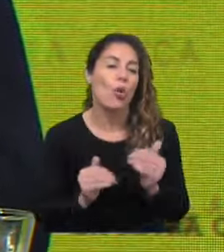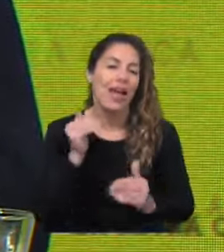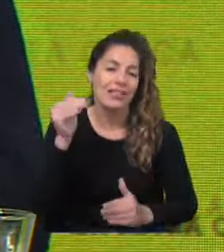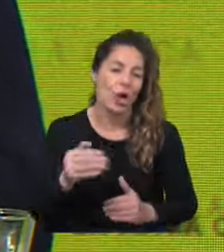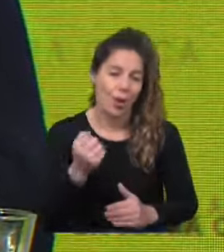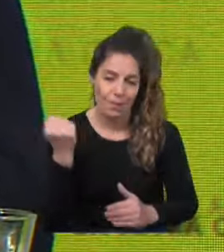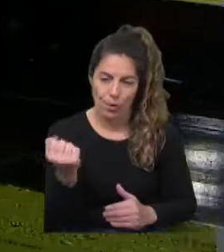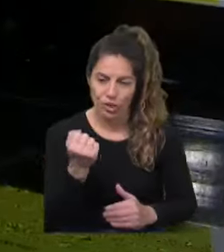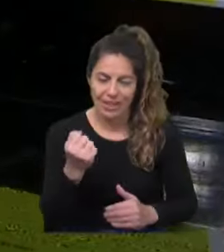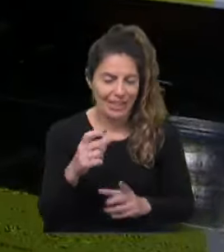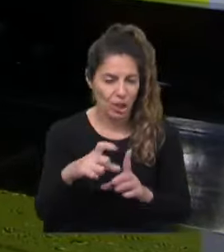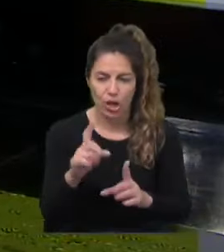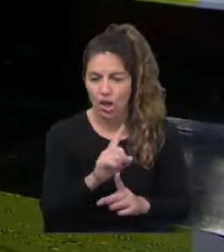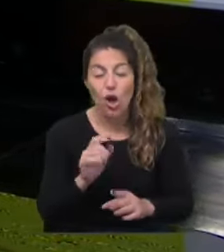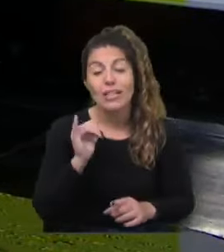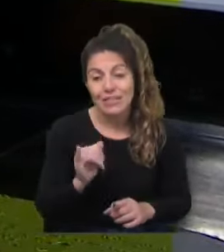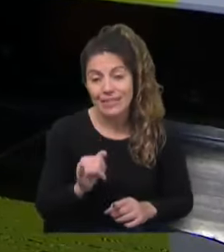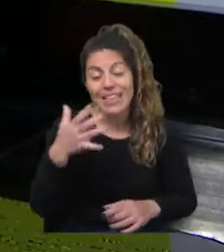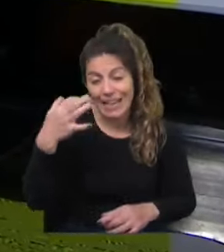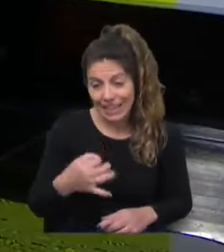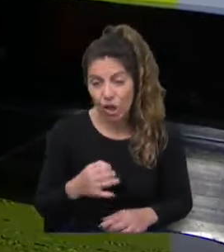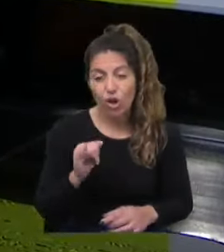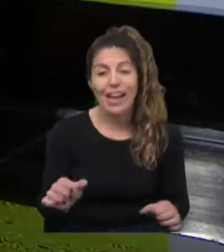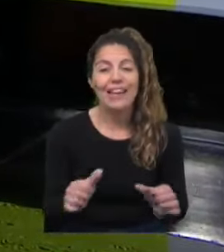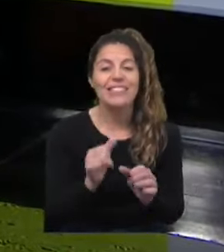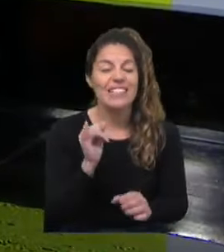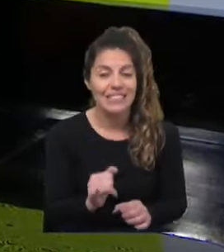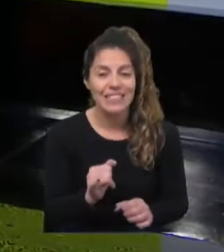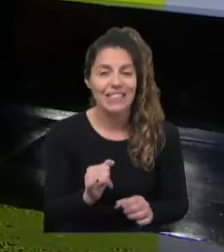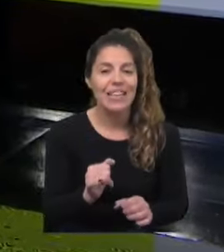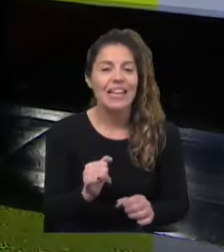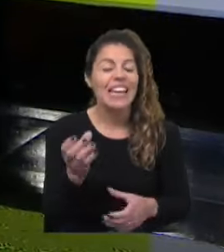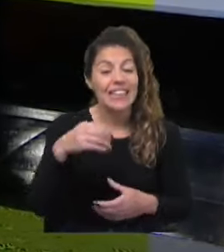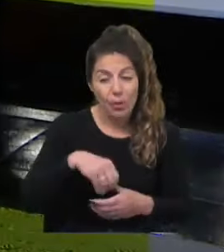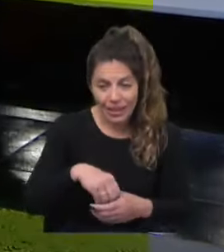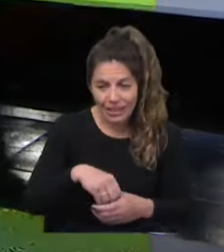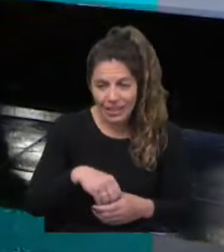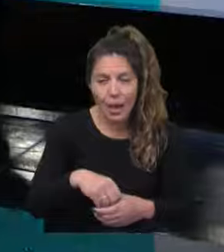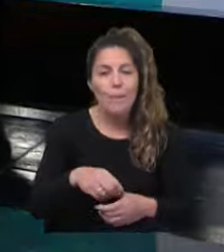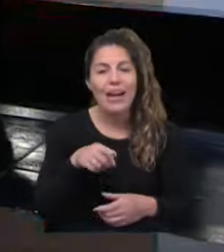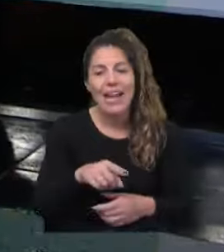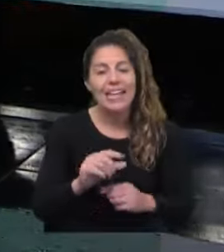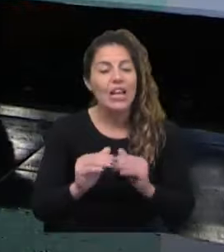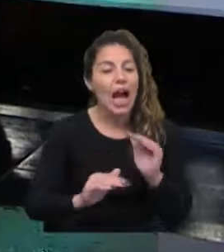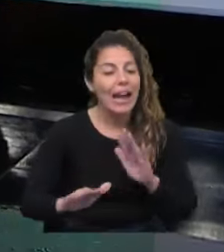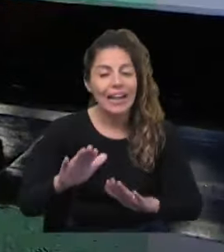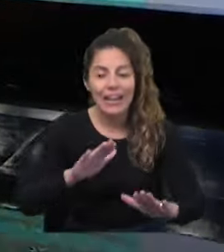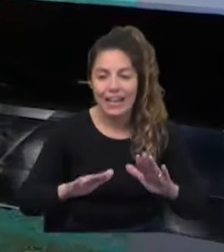importante en el dólar. Creo que lo que hay que hacer sí es operar, intervenir, para ir